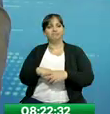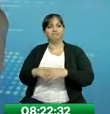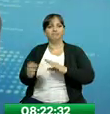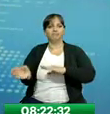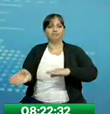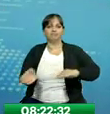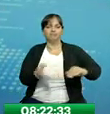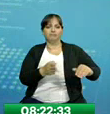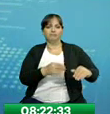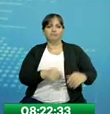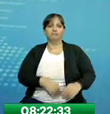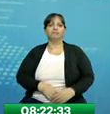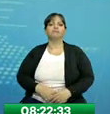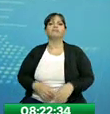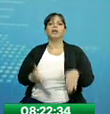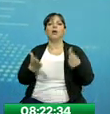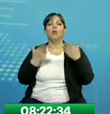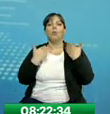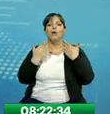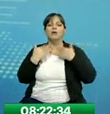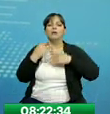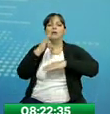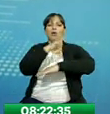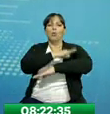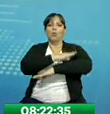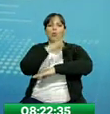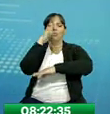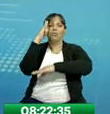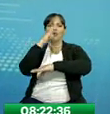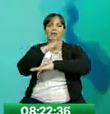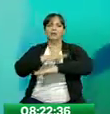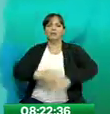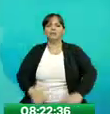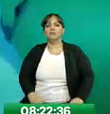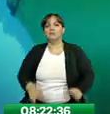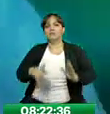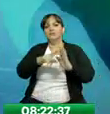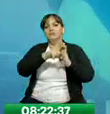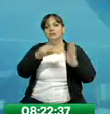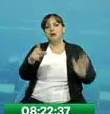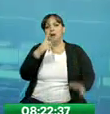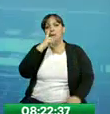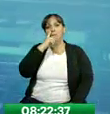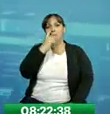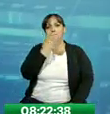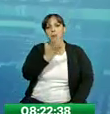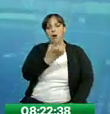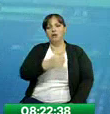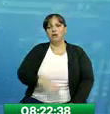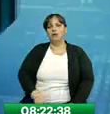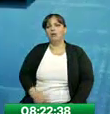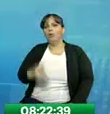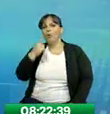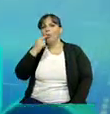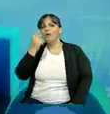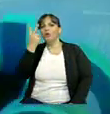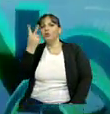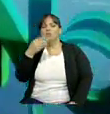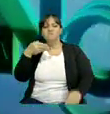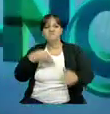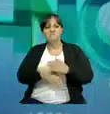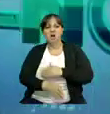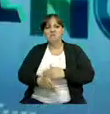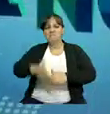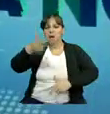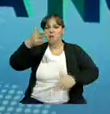clientes de una panadería que está ubicada en la ciudadela urdesa aquí al norte de guayaquil la